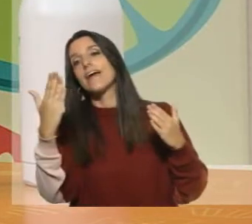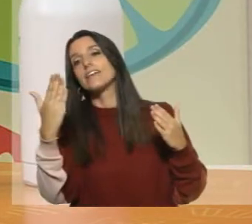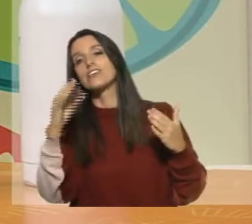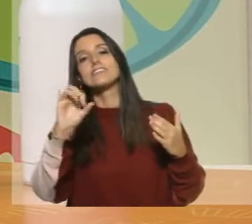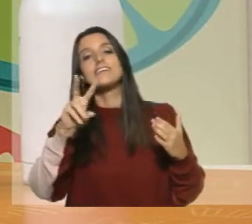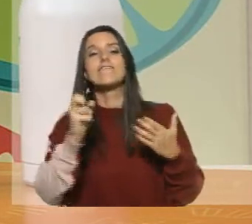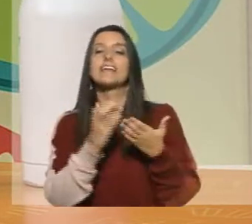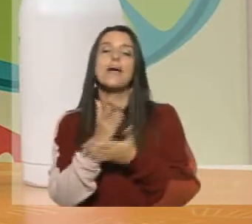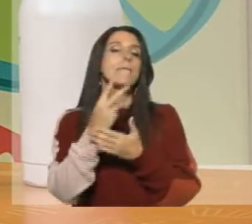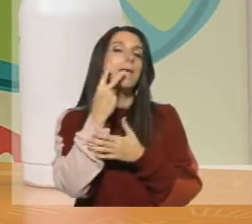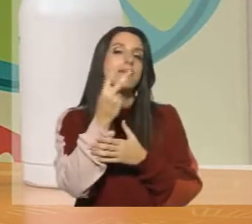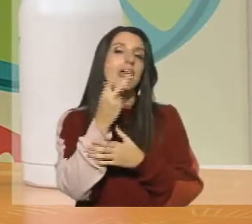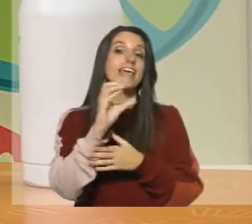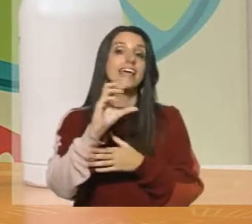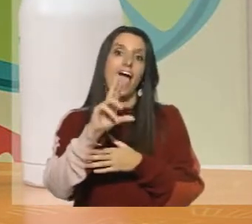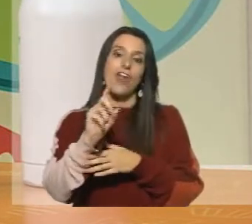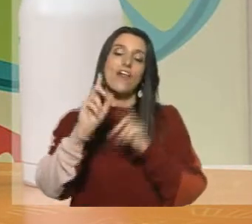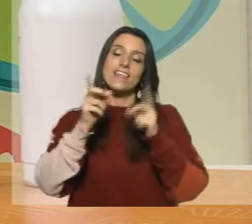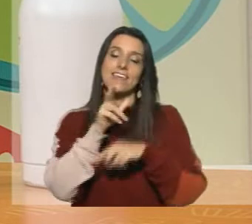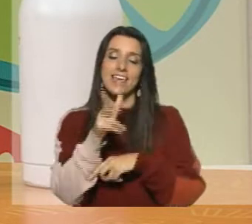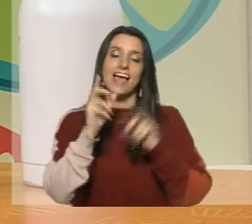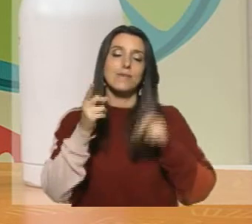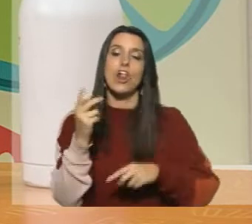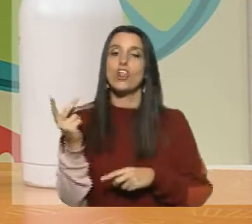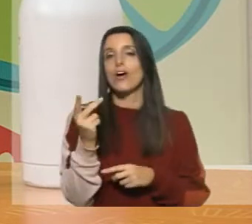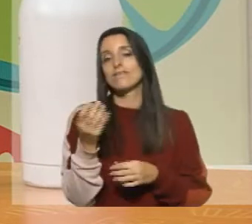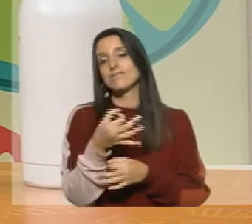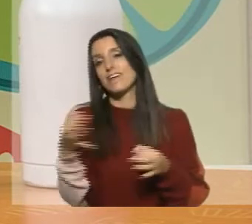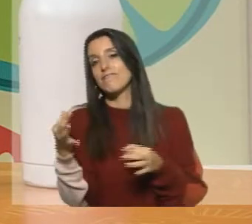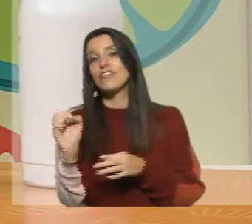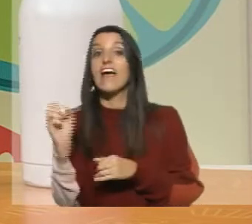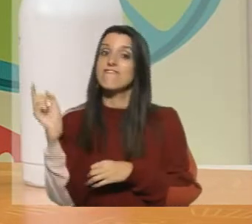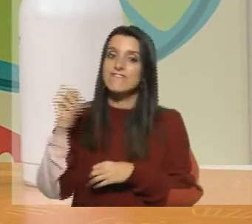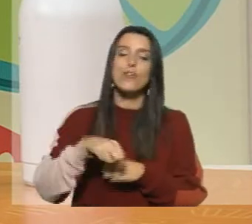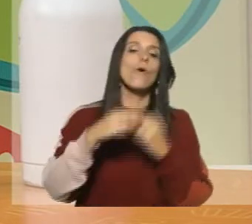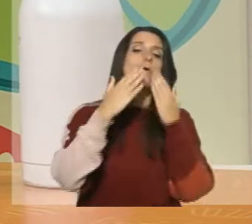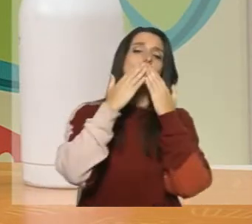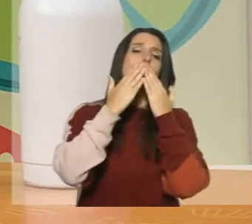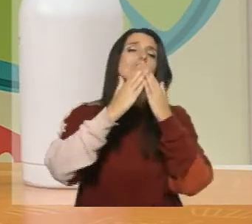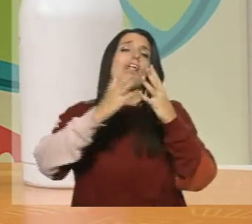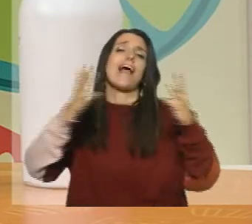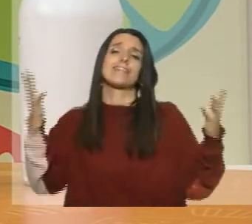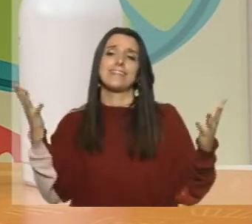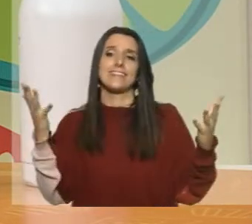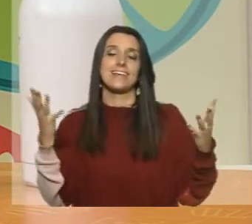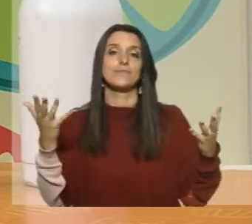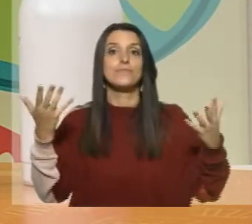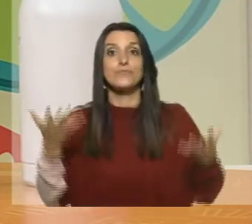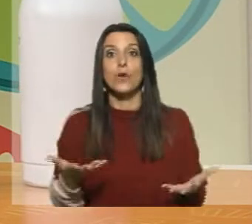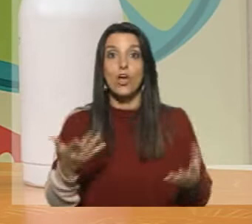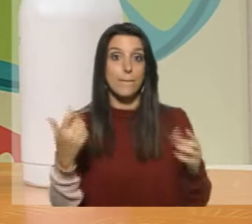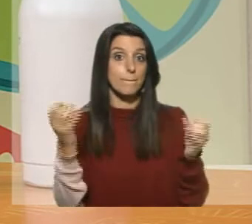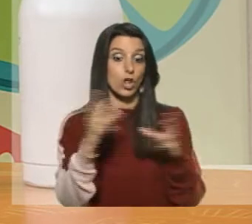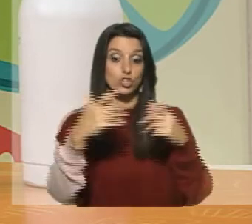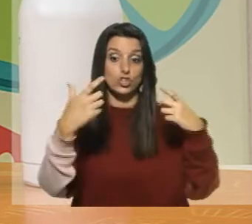que siempre es fiel televidente. Y a Carol también, su hija talentosísima, que ya nos estuvo acompañando. Un beso grandote para las dos. Tenemos los bizcochos